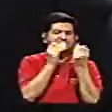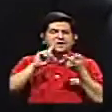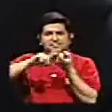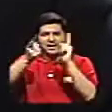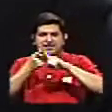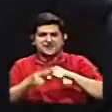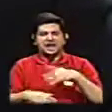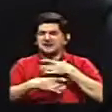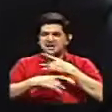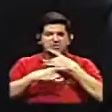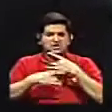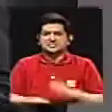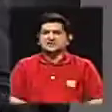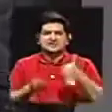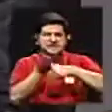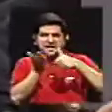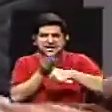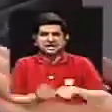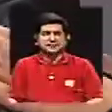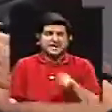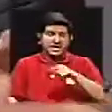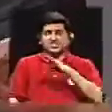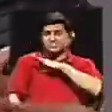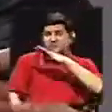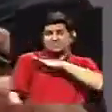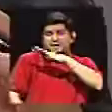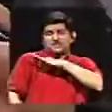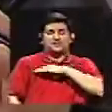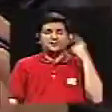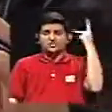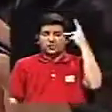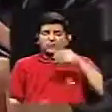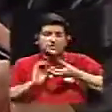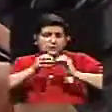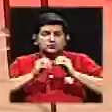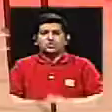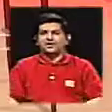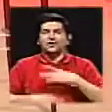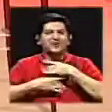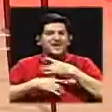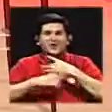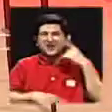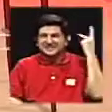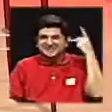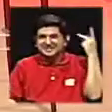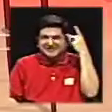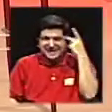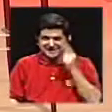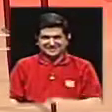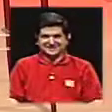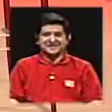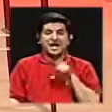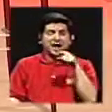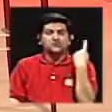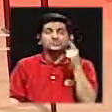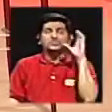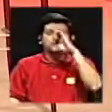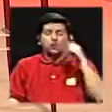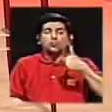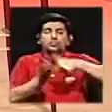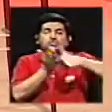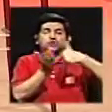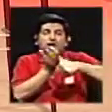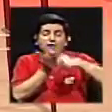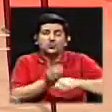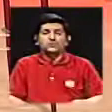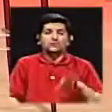les interese la política. Eso es clientelismo, eso es número. Perdone, que no les interese la política. Claro. A usted solo busca los votos